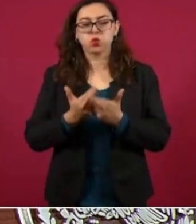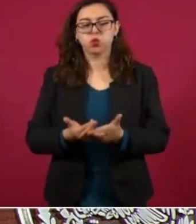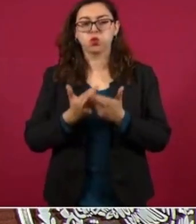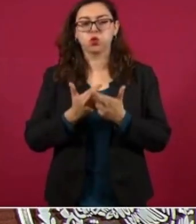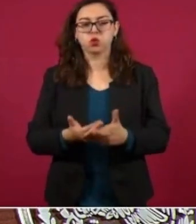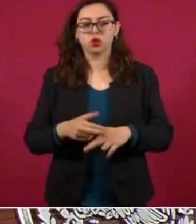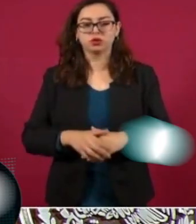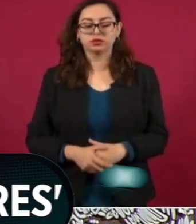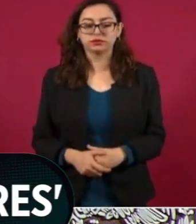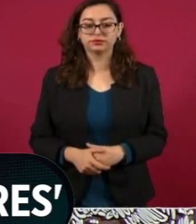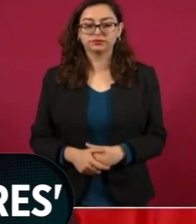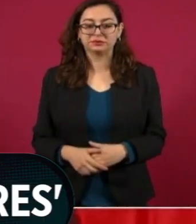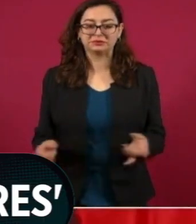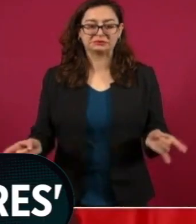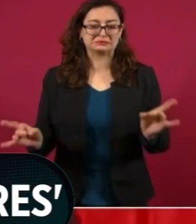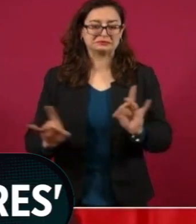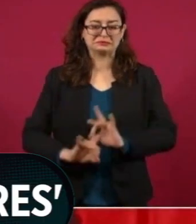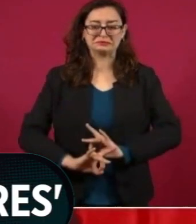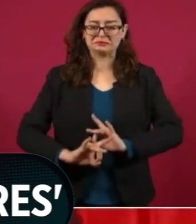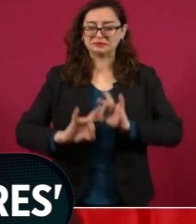Ayer fue un día difícil,